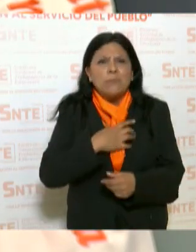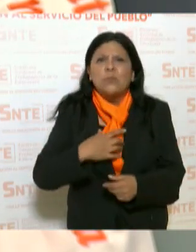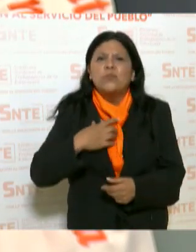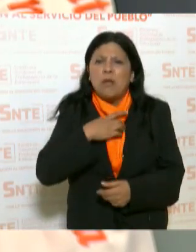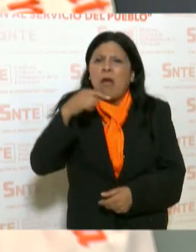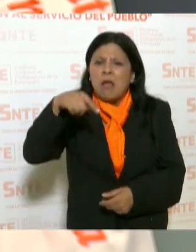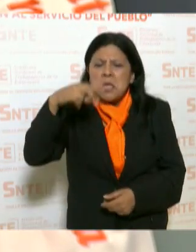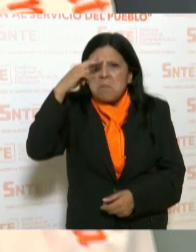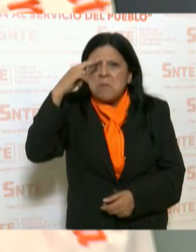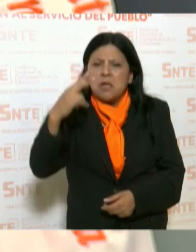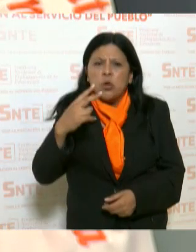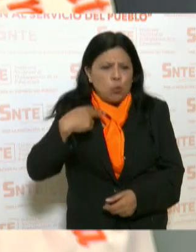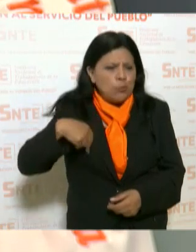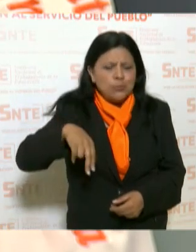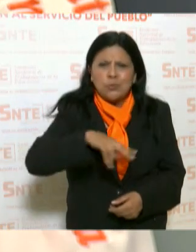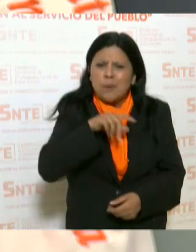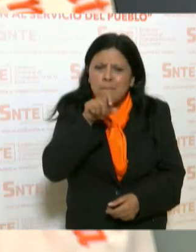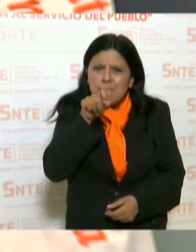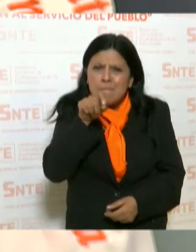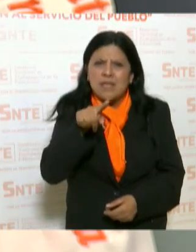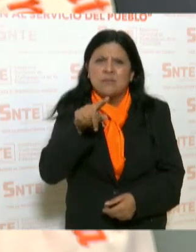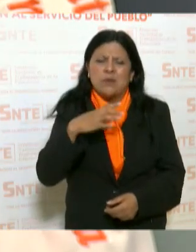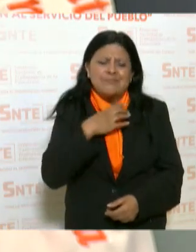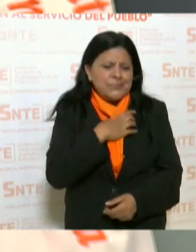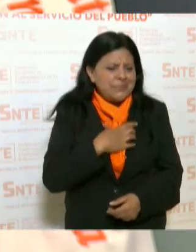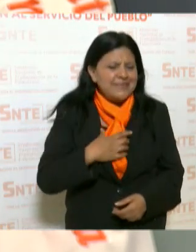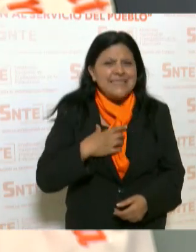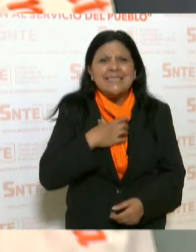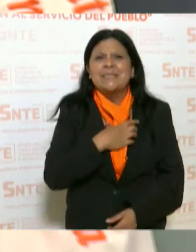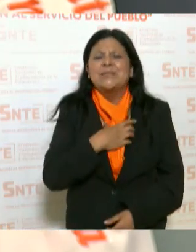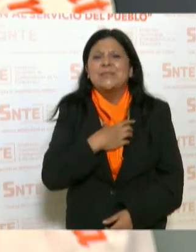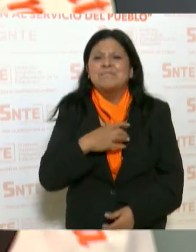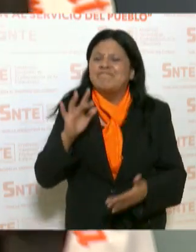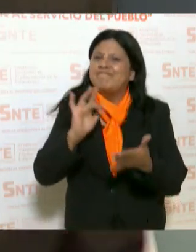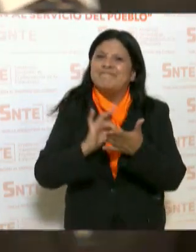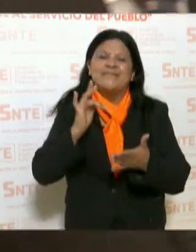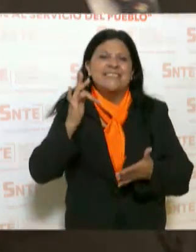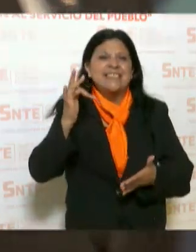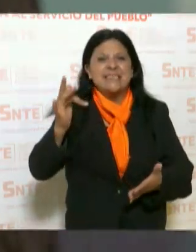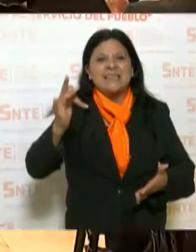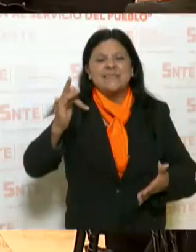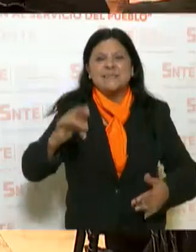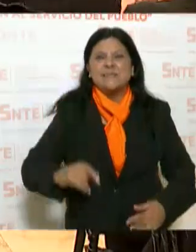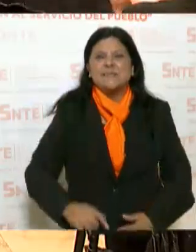nosotros estamos muy contentos de tenerles aquí. Muchas gracias.